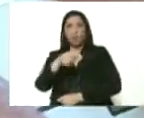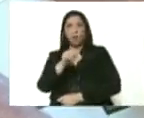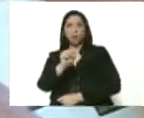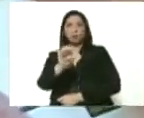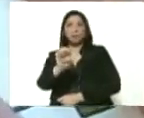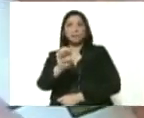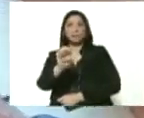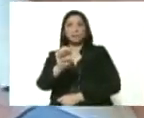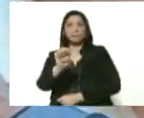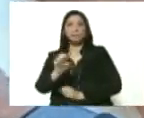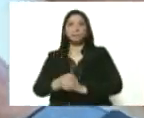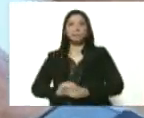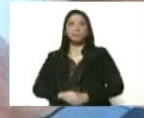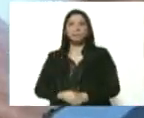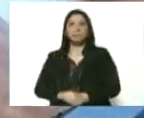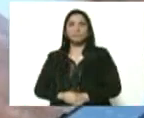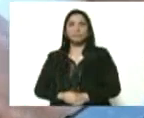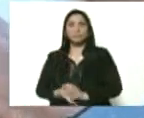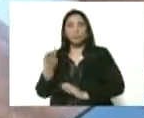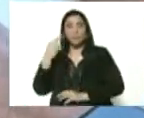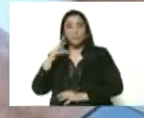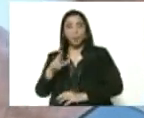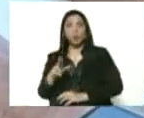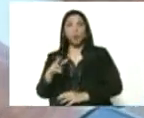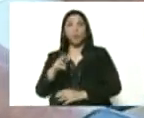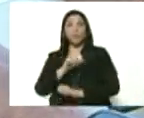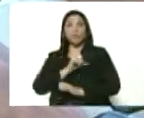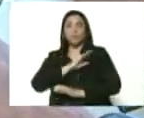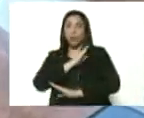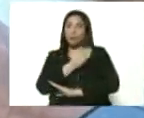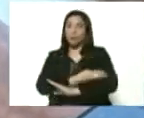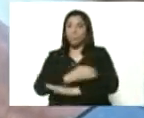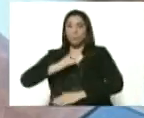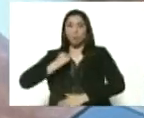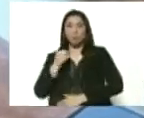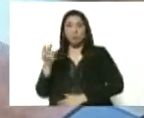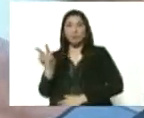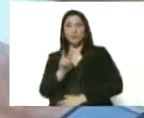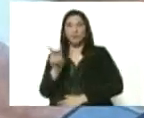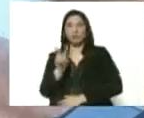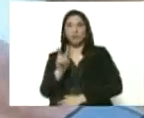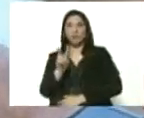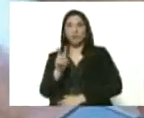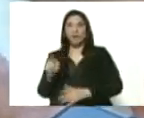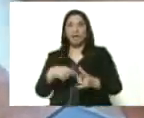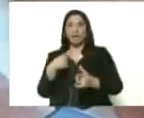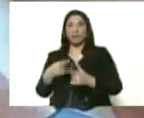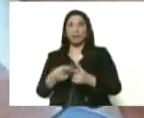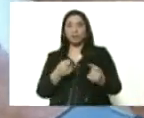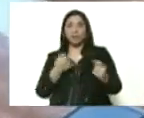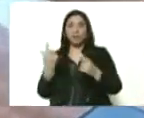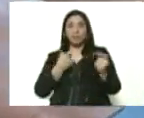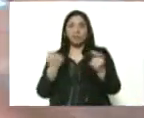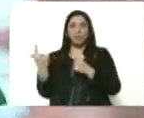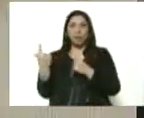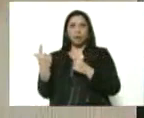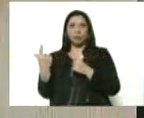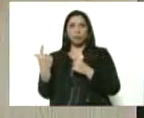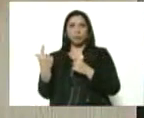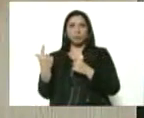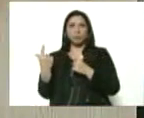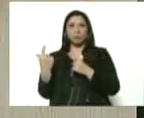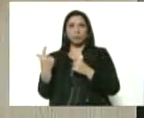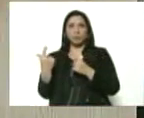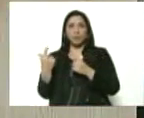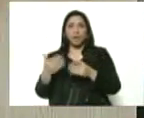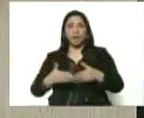Alberto Socorro Hernández, por las fuerzas policiales venezolanas, y se da el desembarco por parte de la